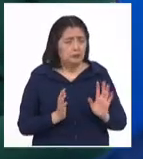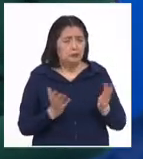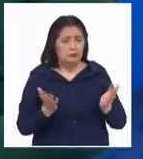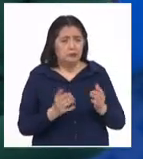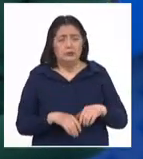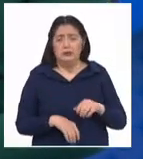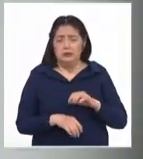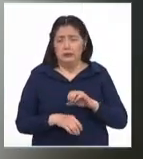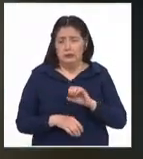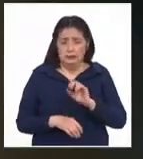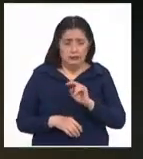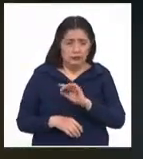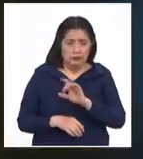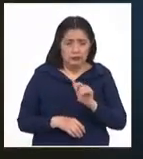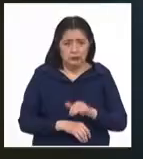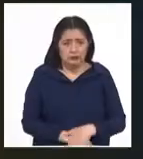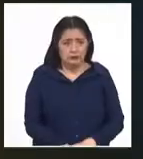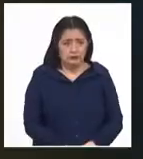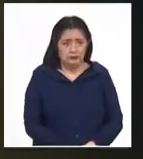Clara.